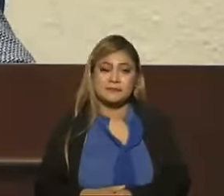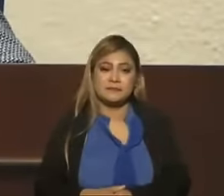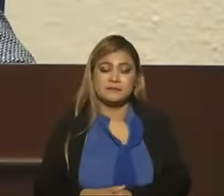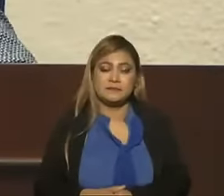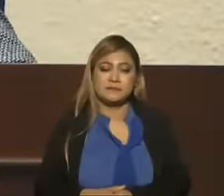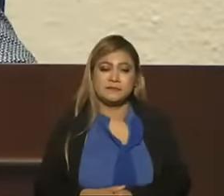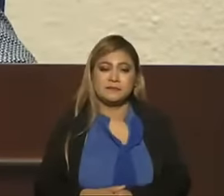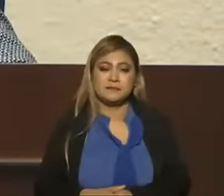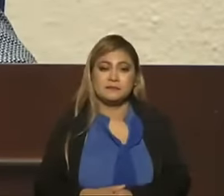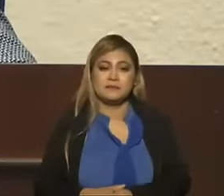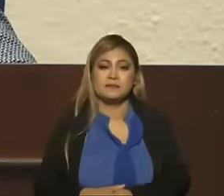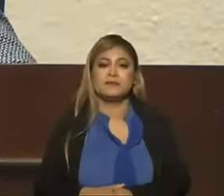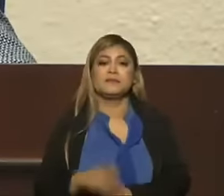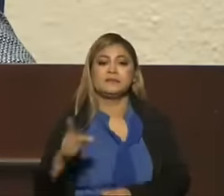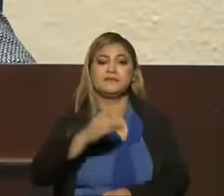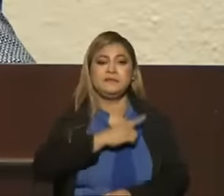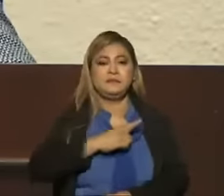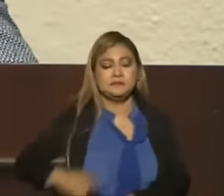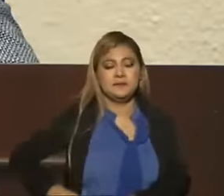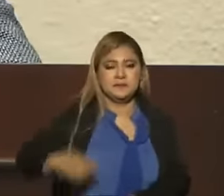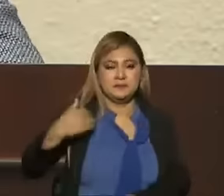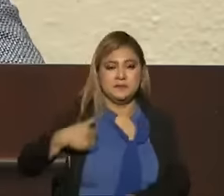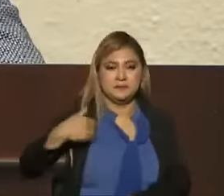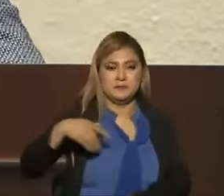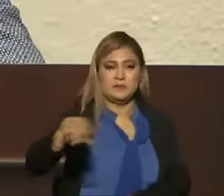Tiene la palabra el honorable diputado Juan Diego Vázquez.